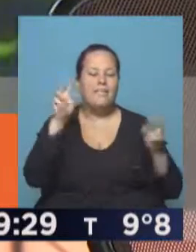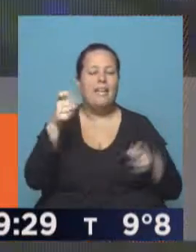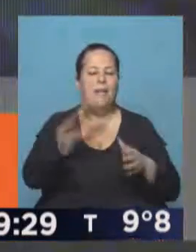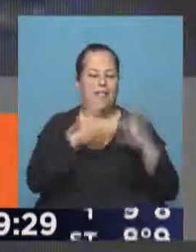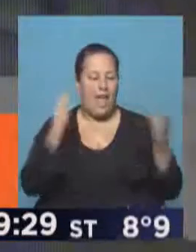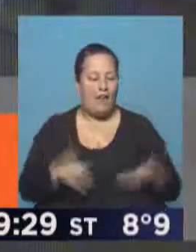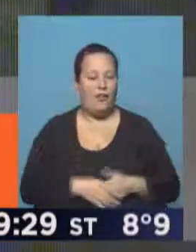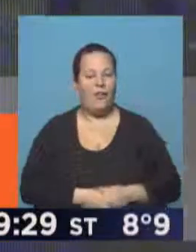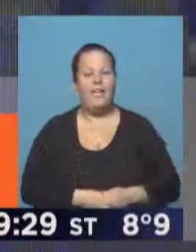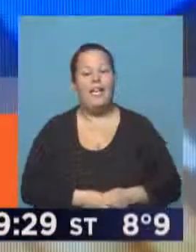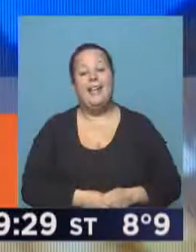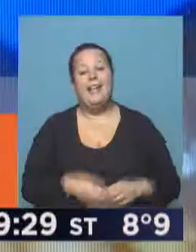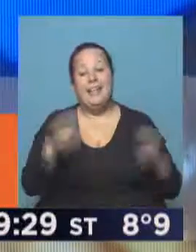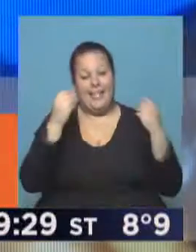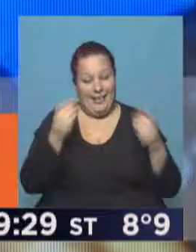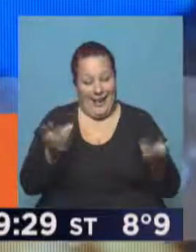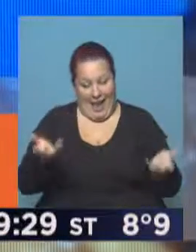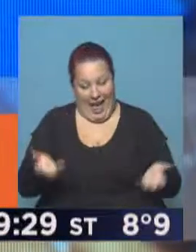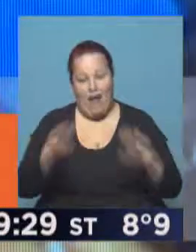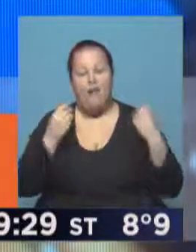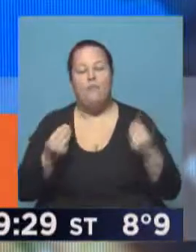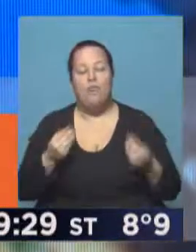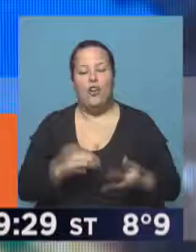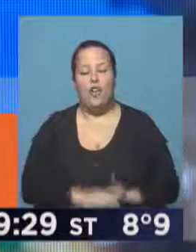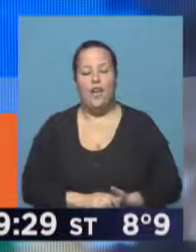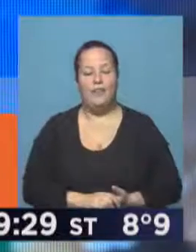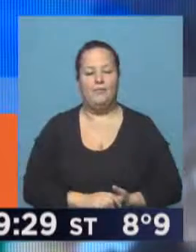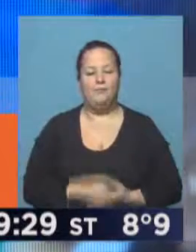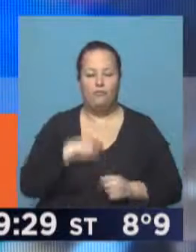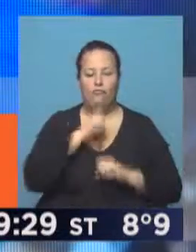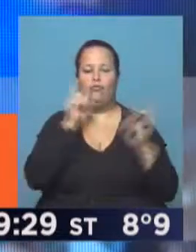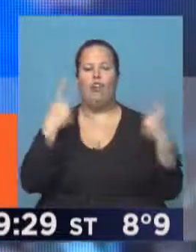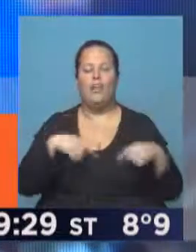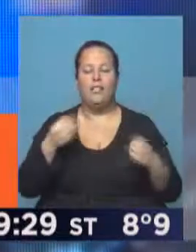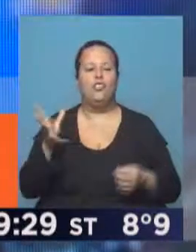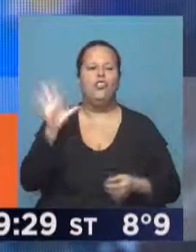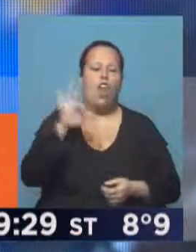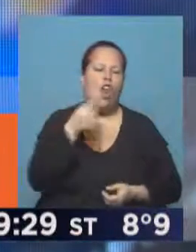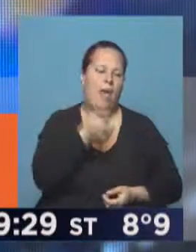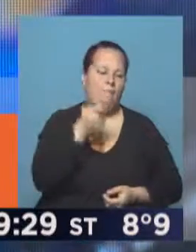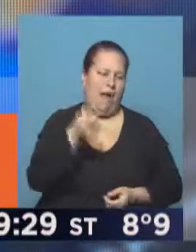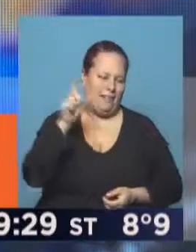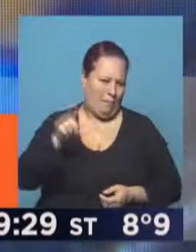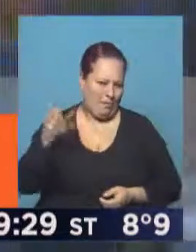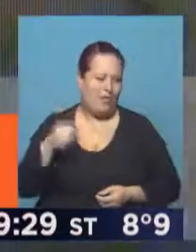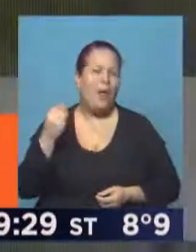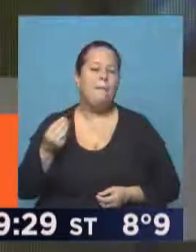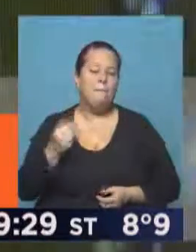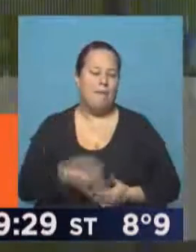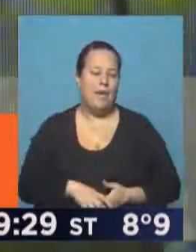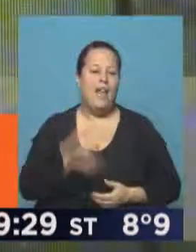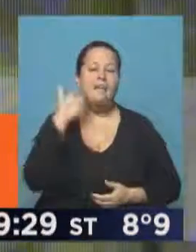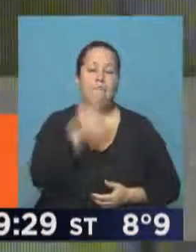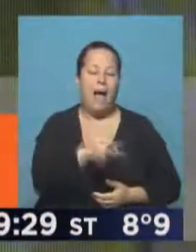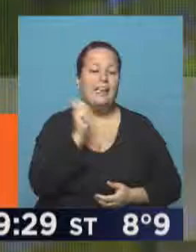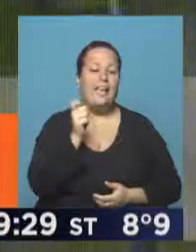diario? Lo que pasó es que, claro, porque fue la gran noticia. Todos los días matan gente, Sí, pero en general... sí. El que